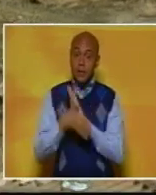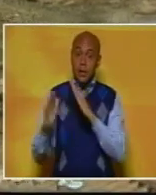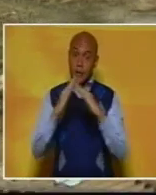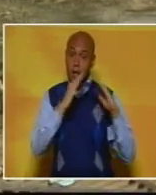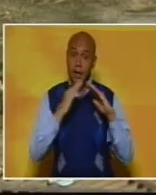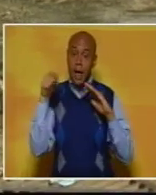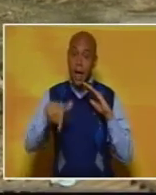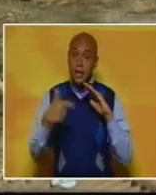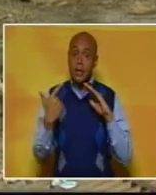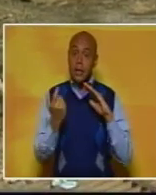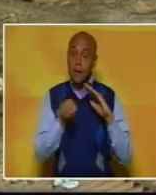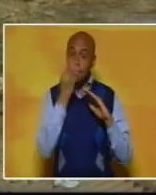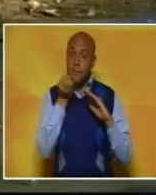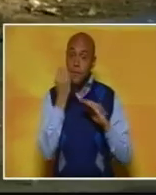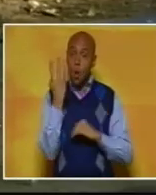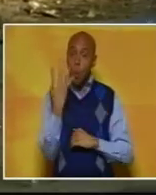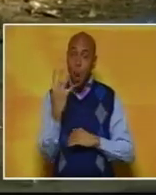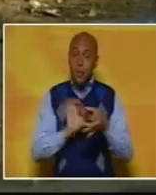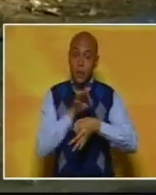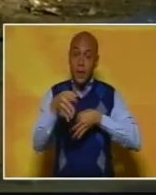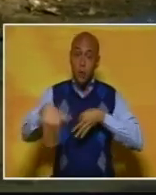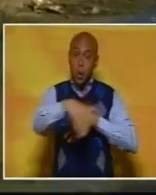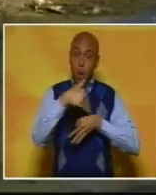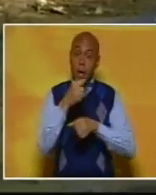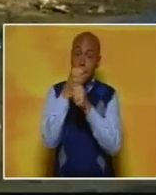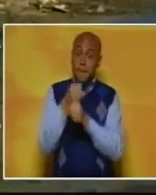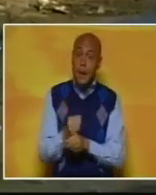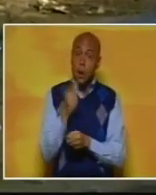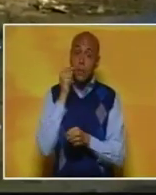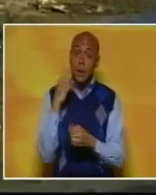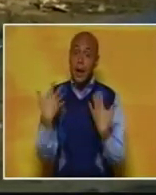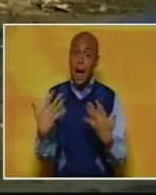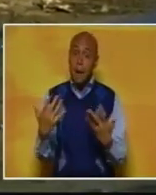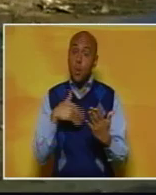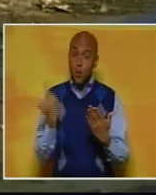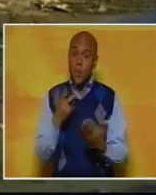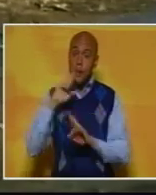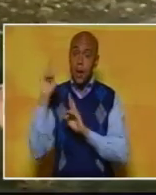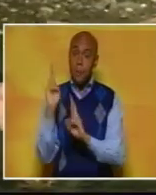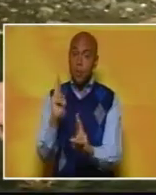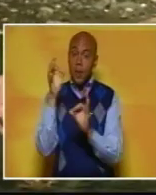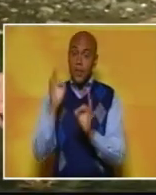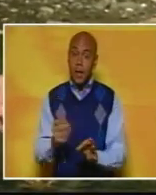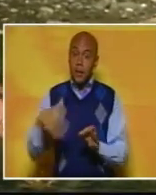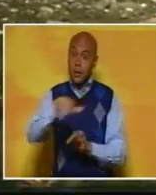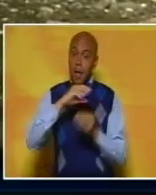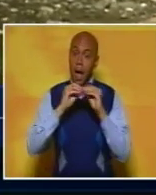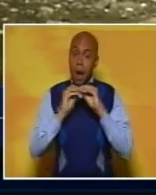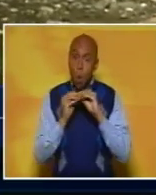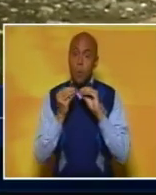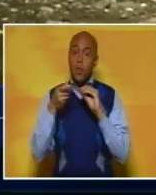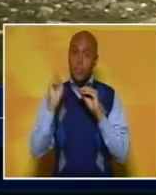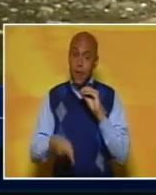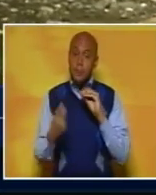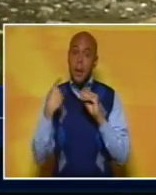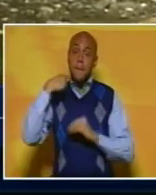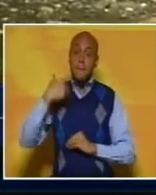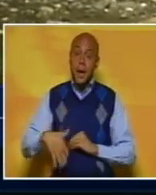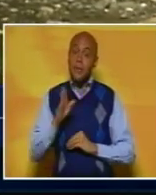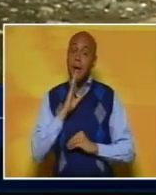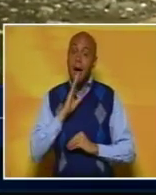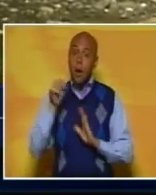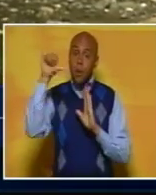del Manguito 4, que esperan que con prontitud las autoridades les ayuden a solucionar el colapso de cloacas y la pérdida del